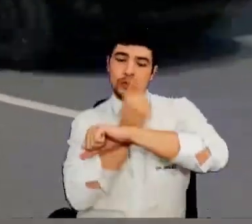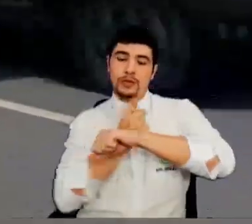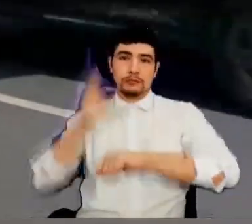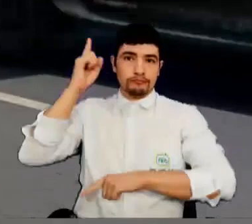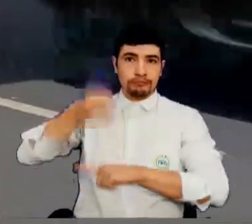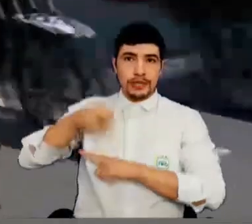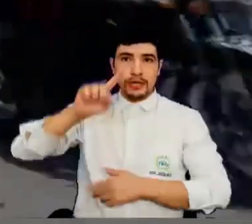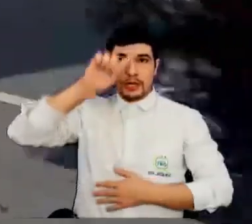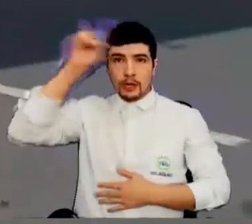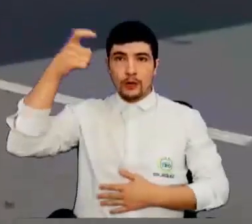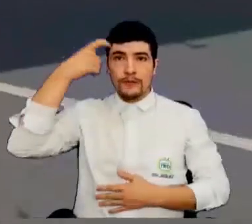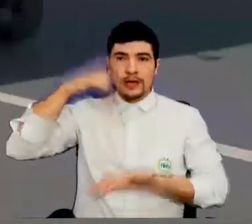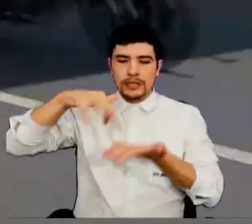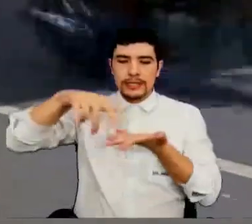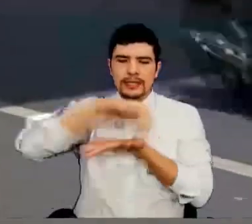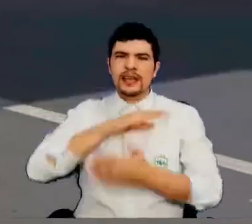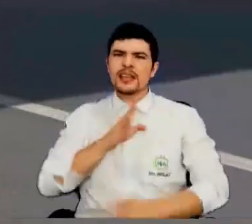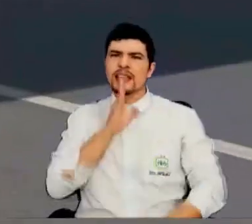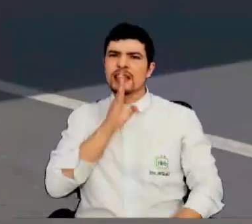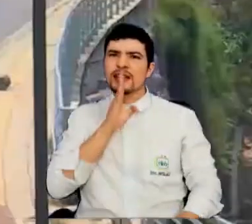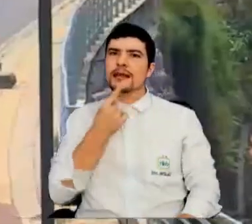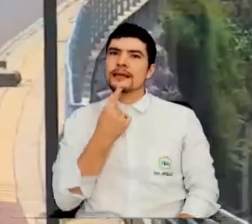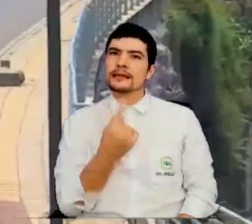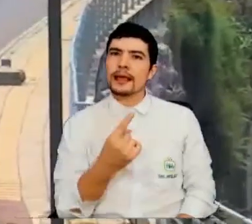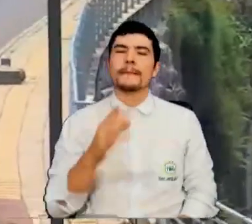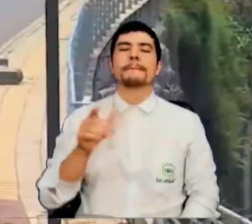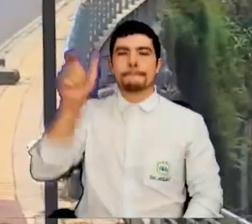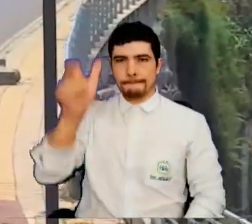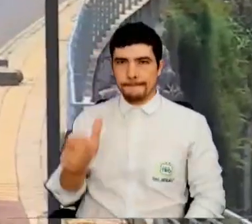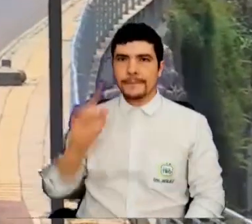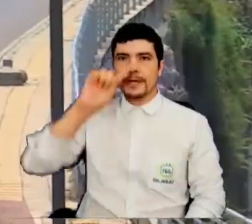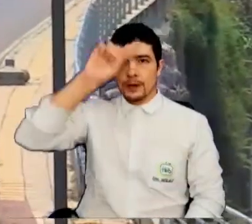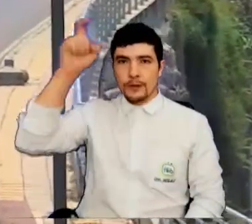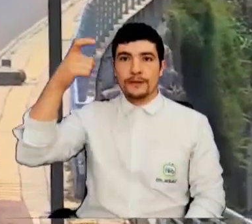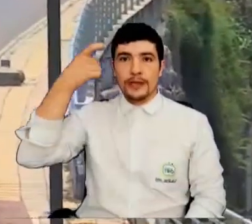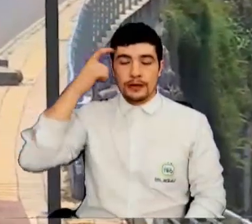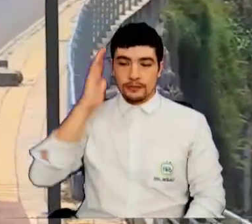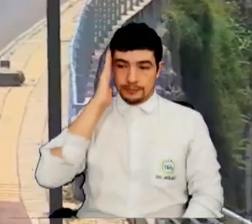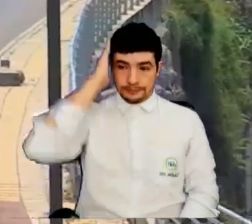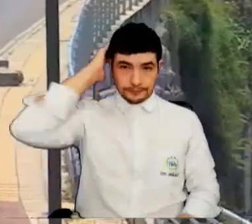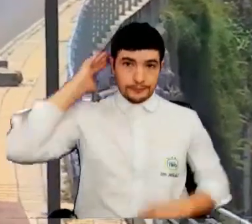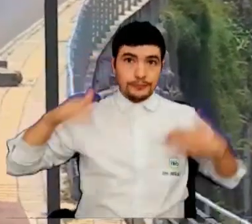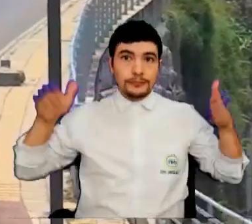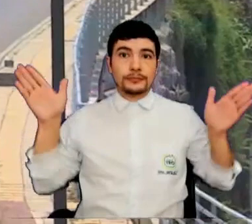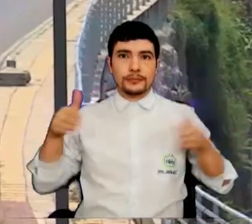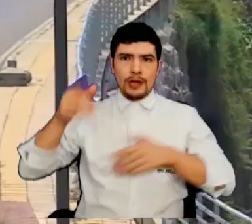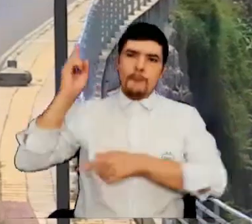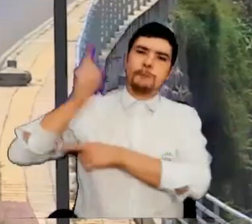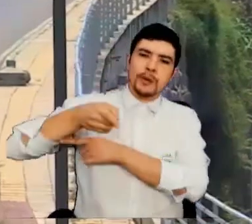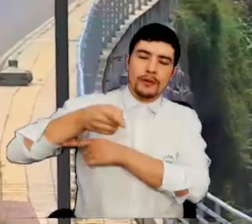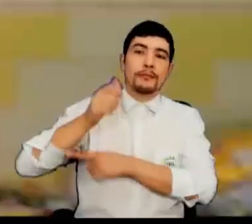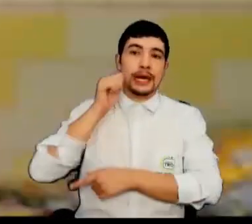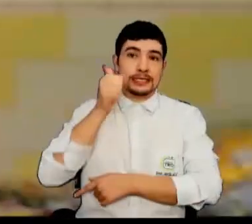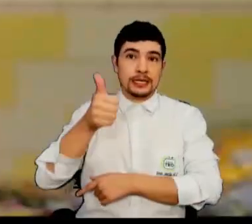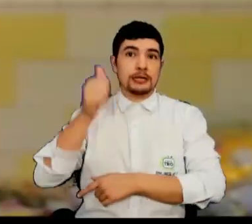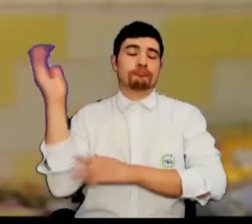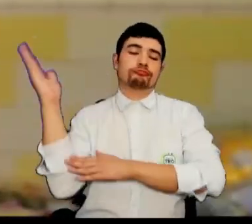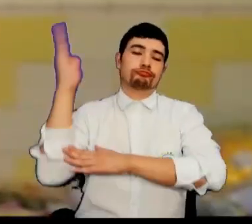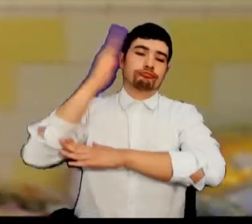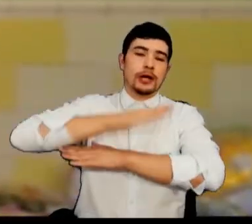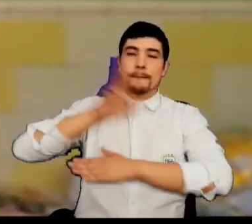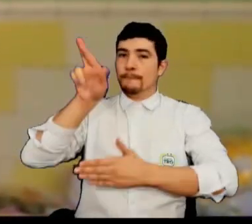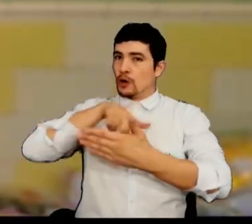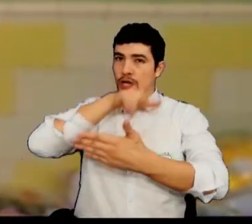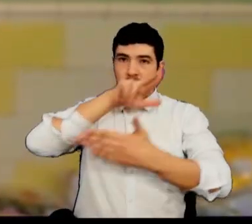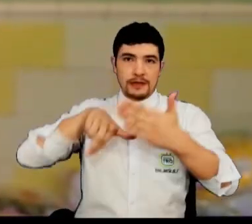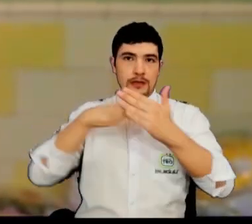en esta medida preventiva durante este tiempo de pandemia del COVID-19. Esto dijo el gobernador. Quiero